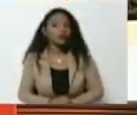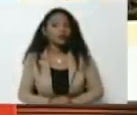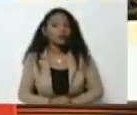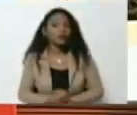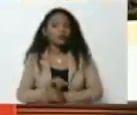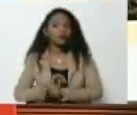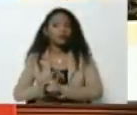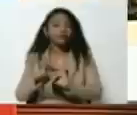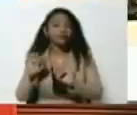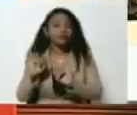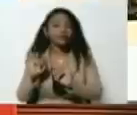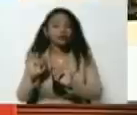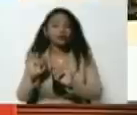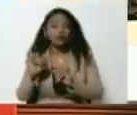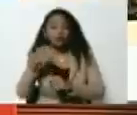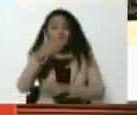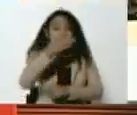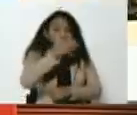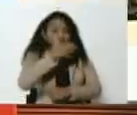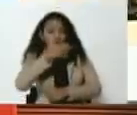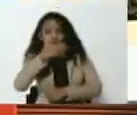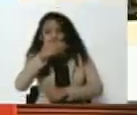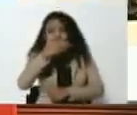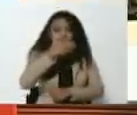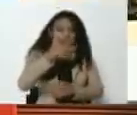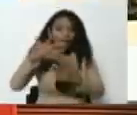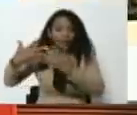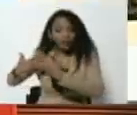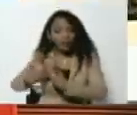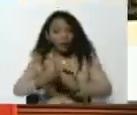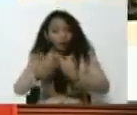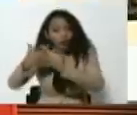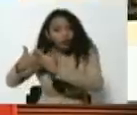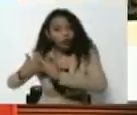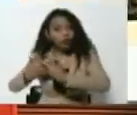saliente, terrorista y supremacista de Estados Unidos